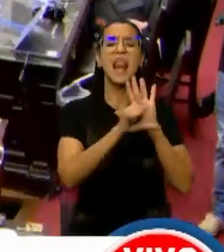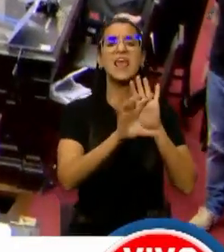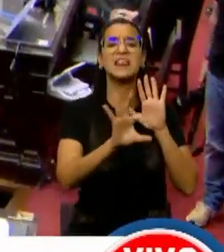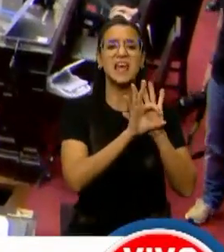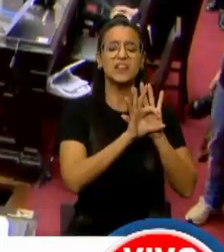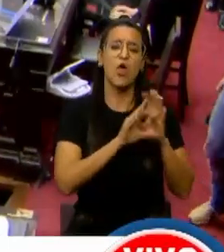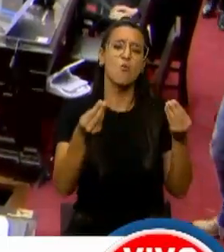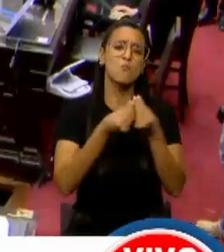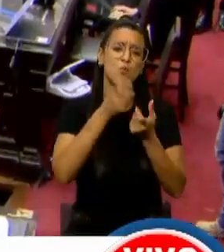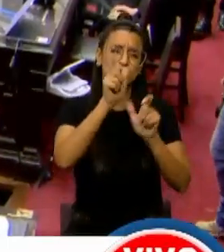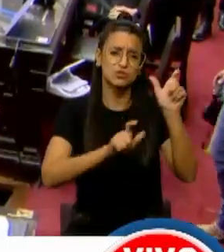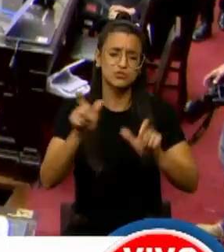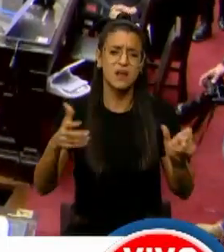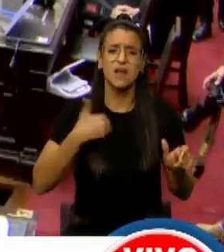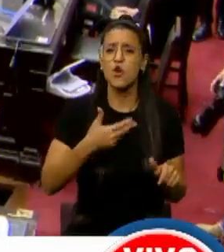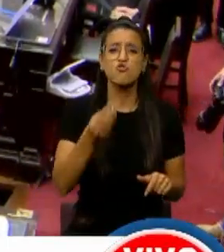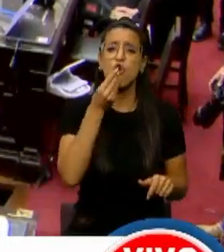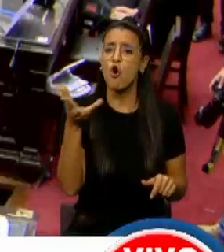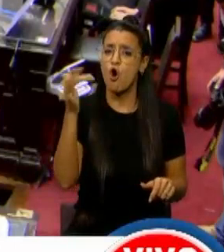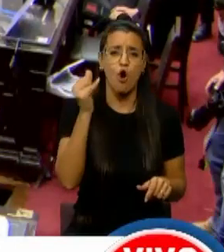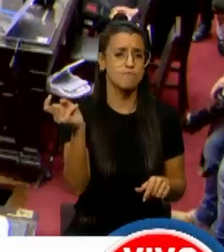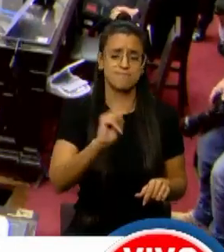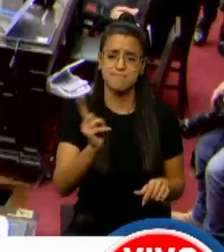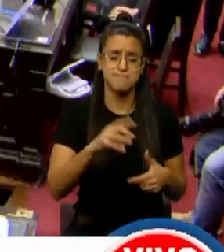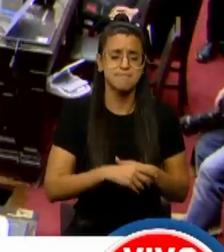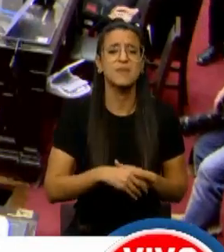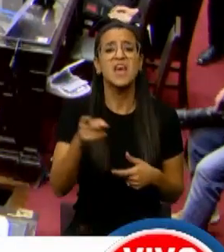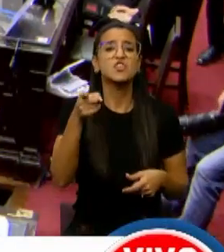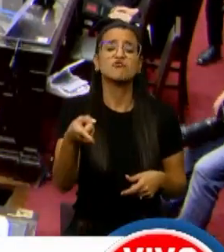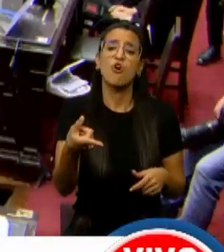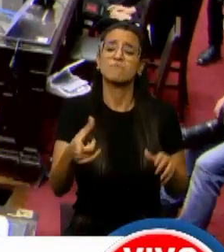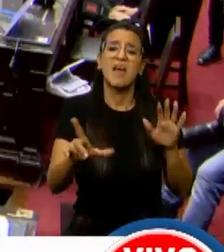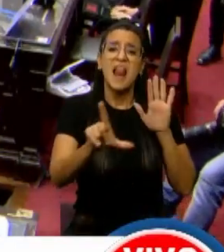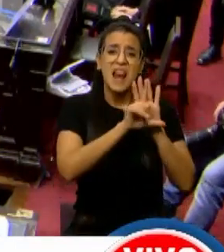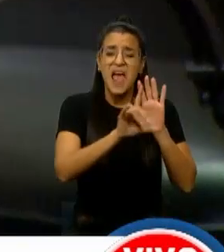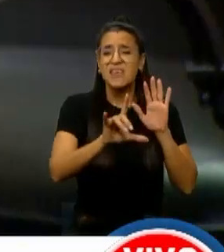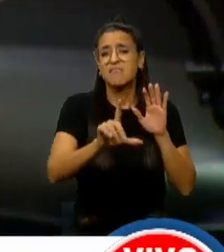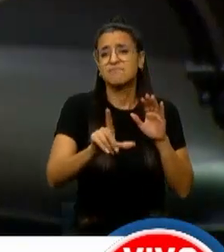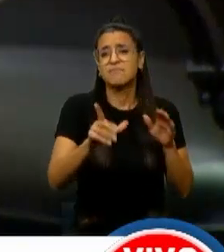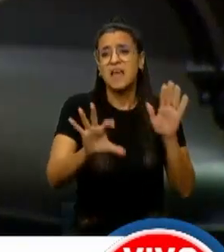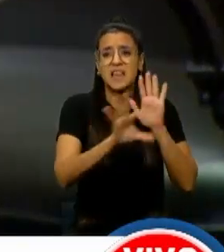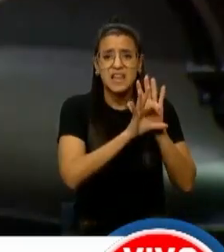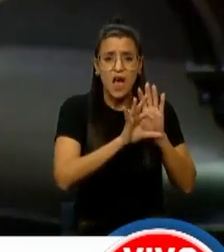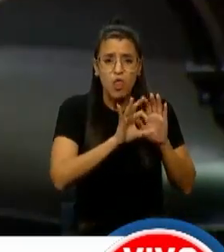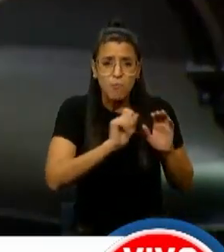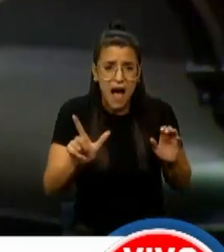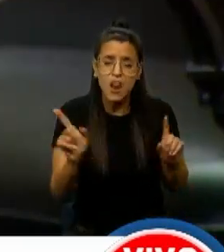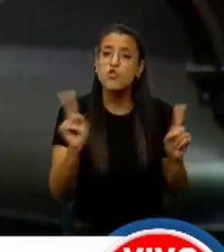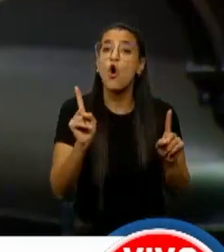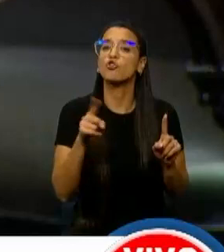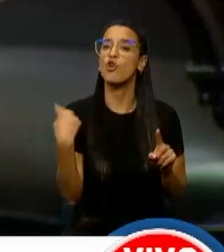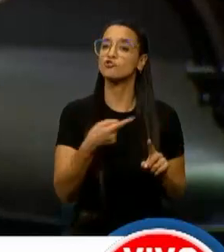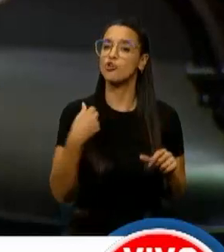etiquetado mientras millones de argentinos no comen todos los días. ¿Y eso habla mal de la ley de etiquetado? Para nada. Eso habla mal